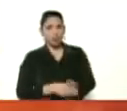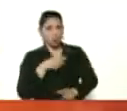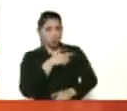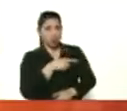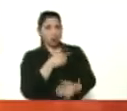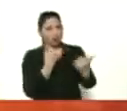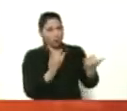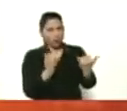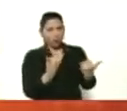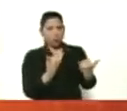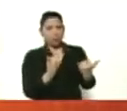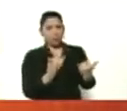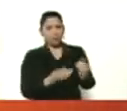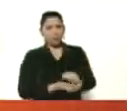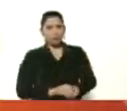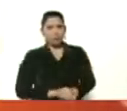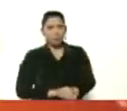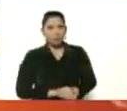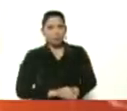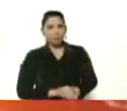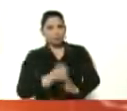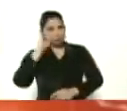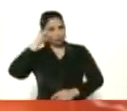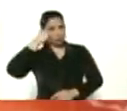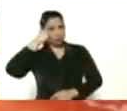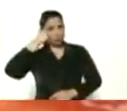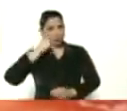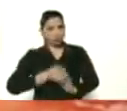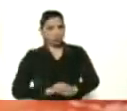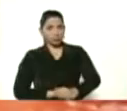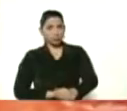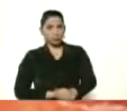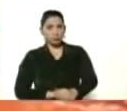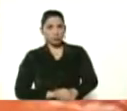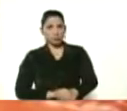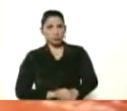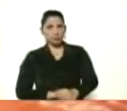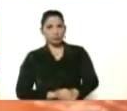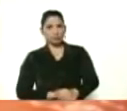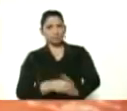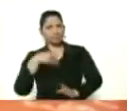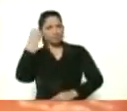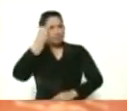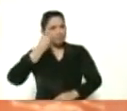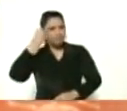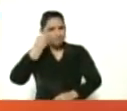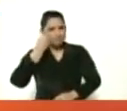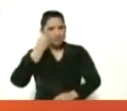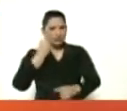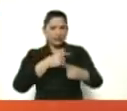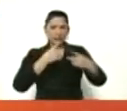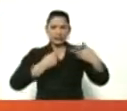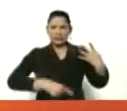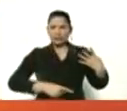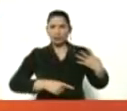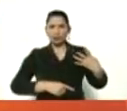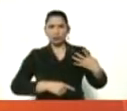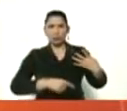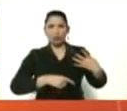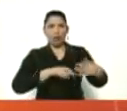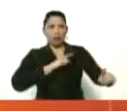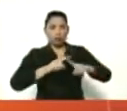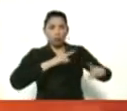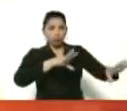ahorita un recordatorio, rememorar los distintos momentos, acciones que ha tomado el